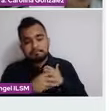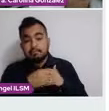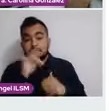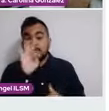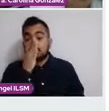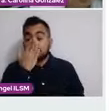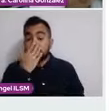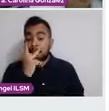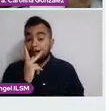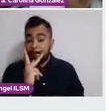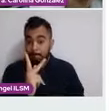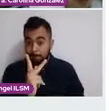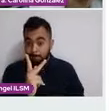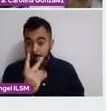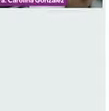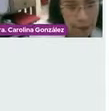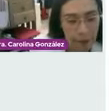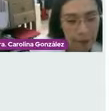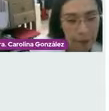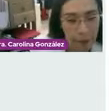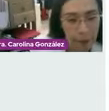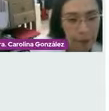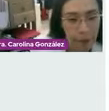vez al mes y de preferencia el mismo día.